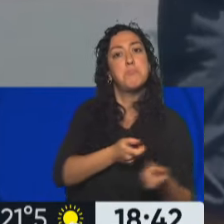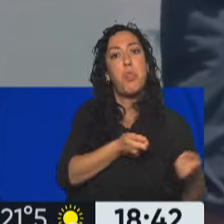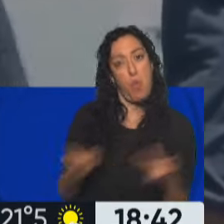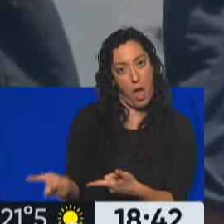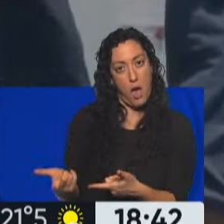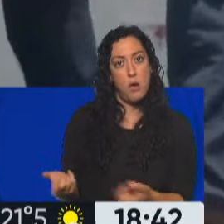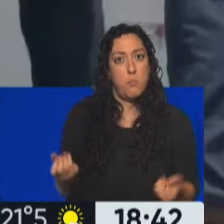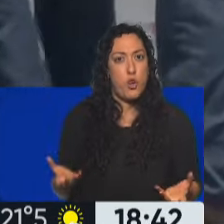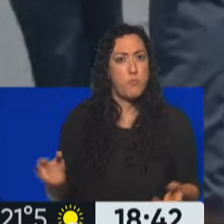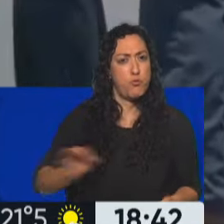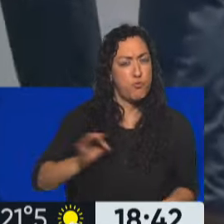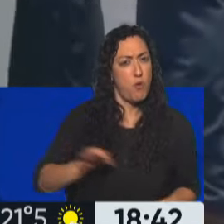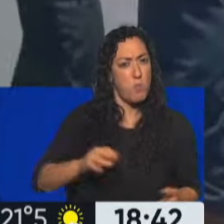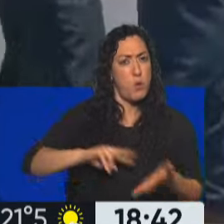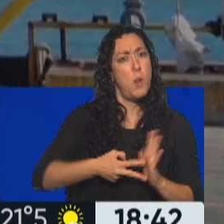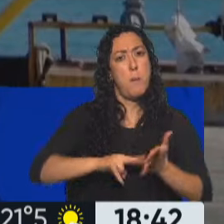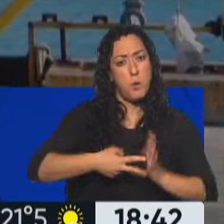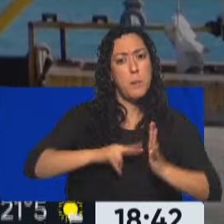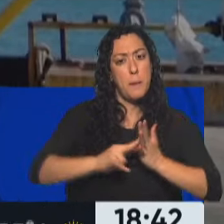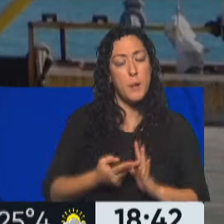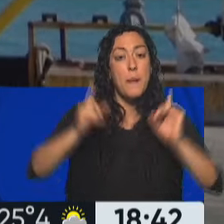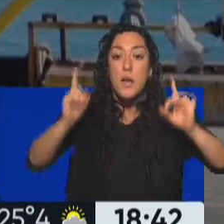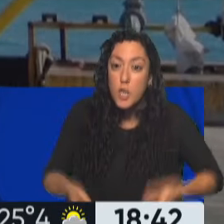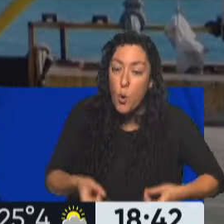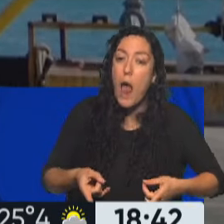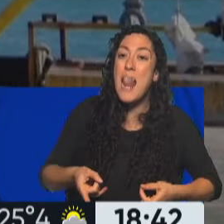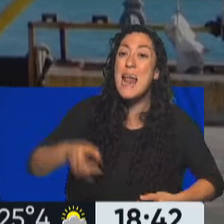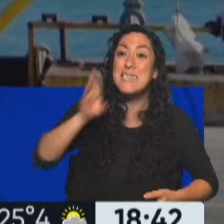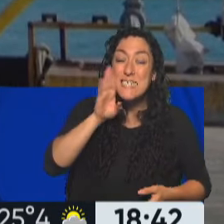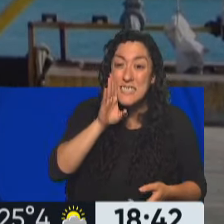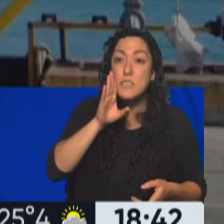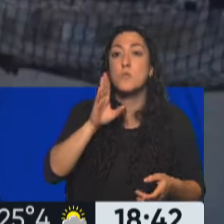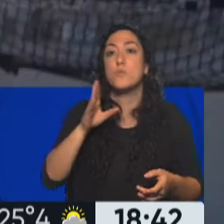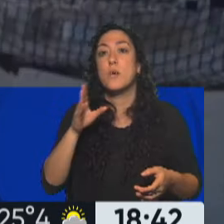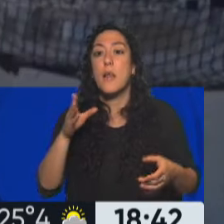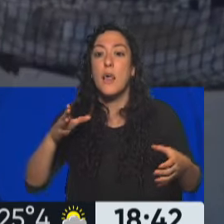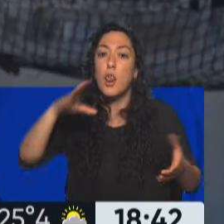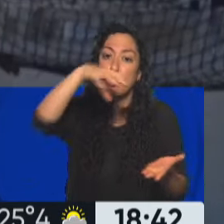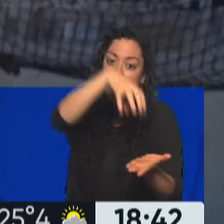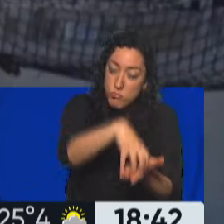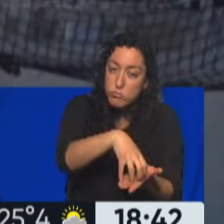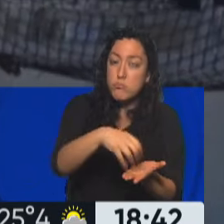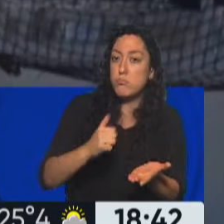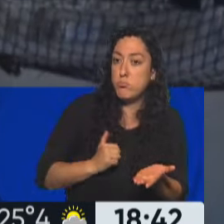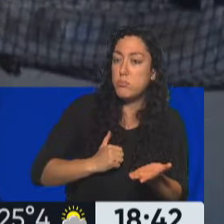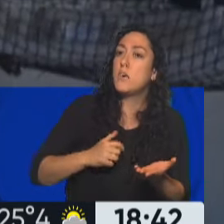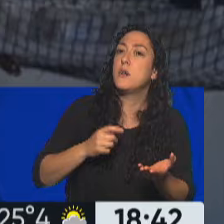tras décadas de conflicto. Sin embargo, la estrategia base norteamericana Diego García continuará operando